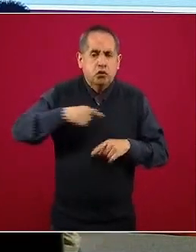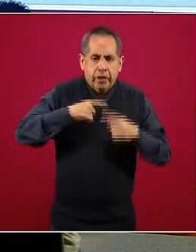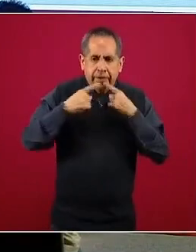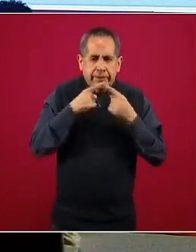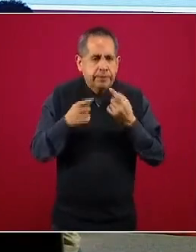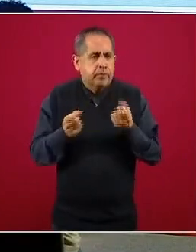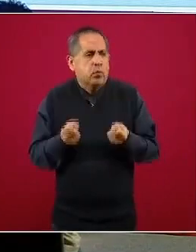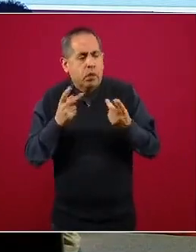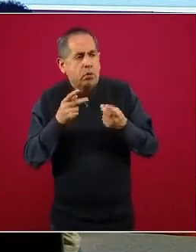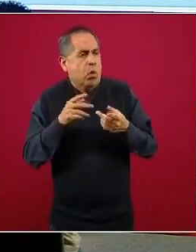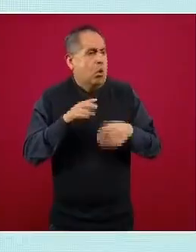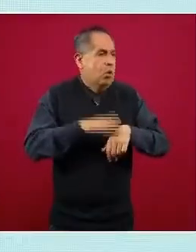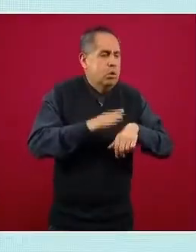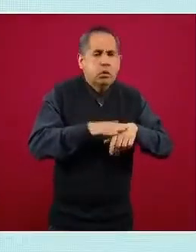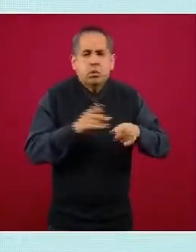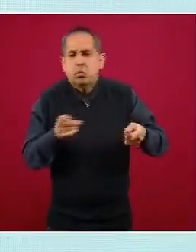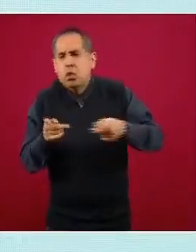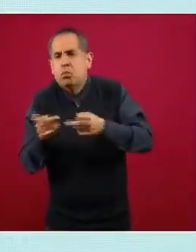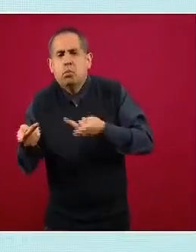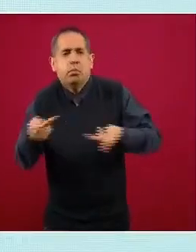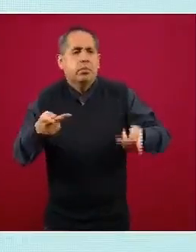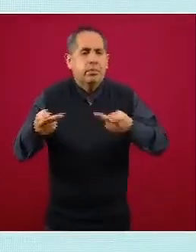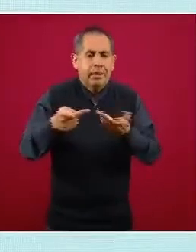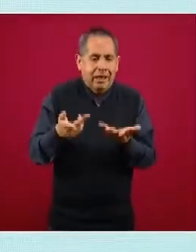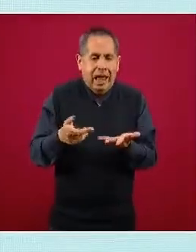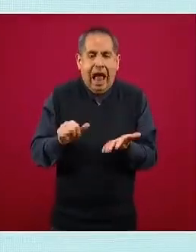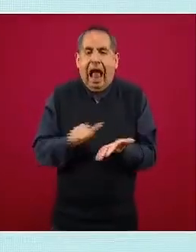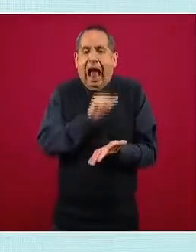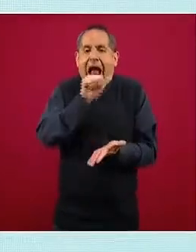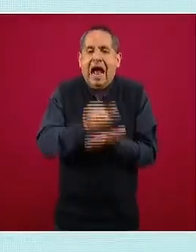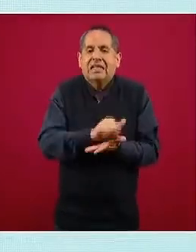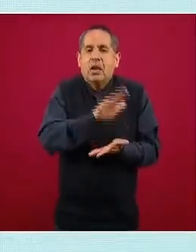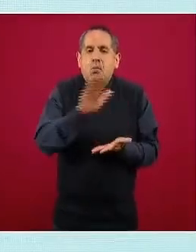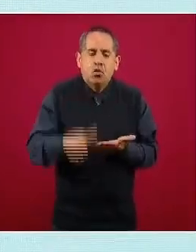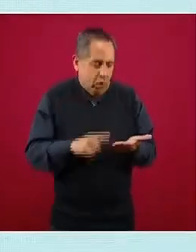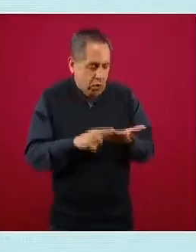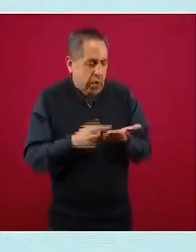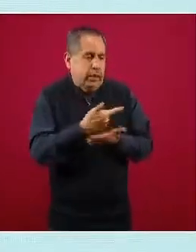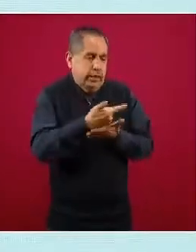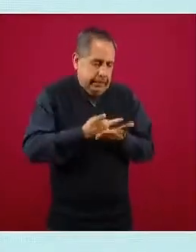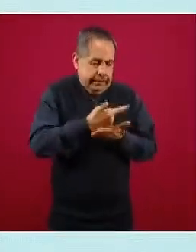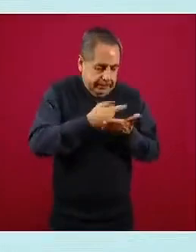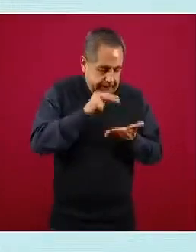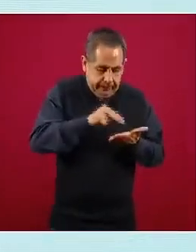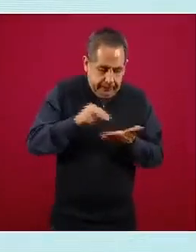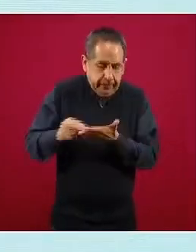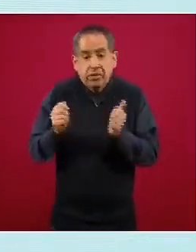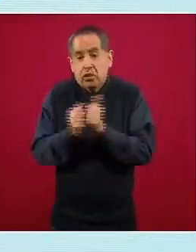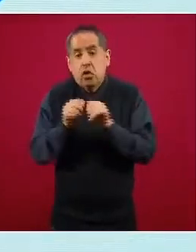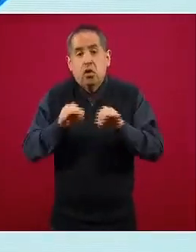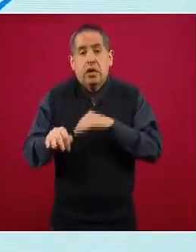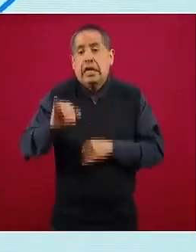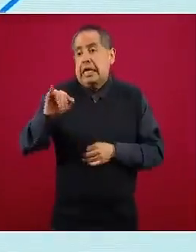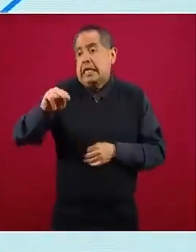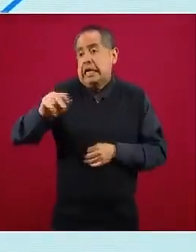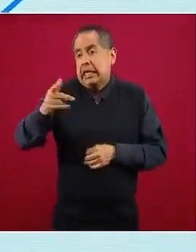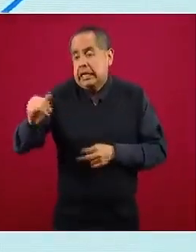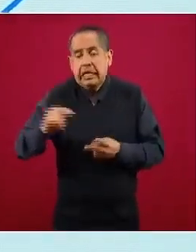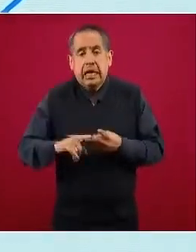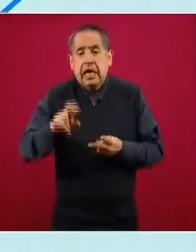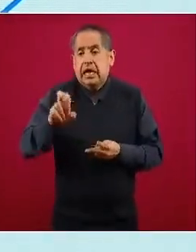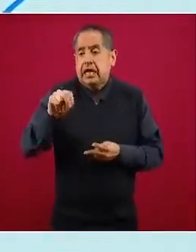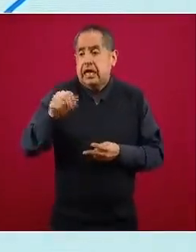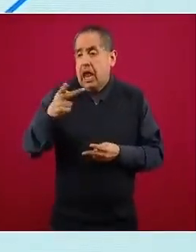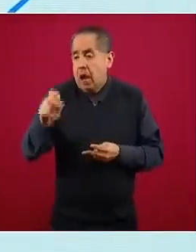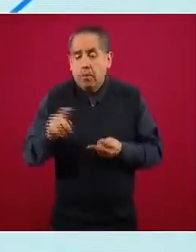una pesquisa indirecta a través de las actas de defunción y estamos trabajando con el INEGI, con RENAPO, con el Instituto